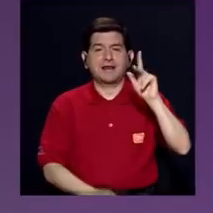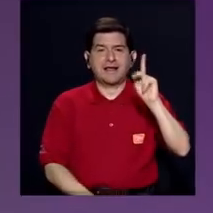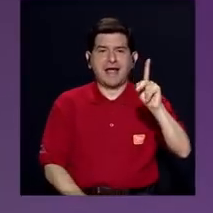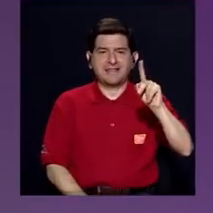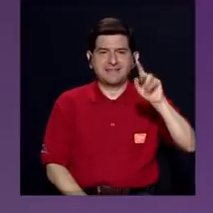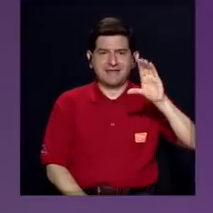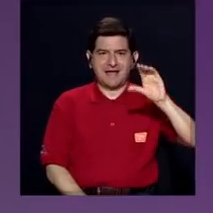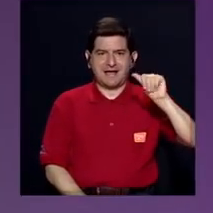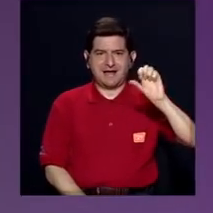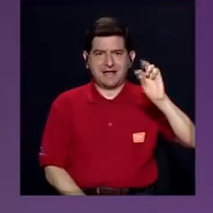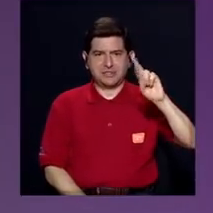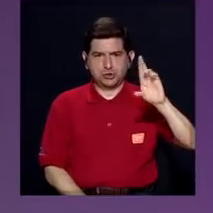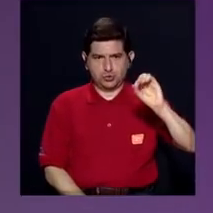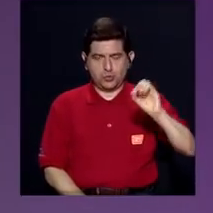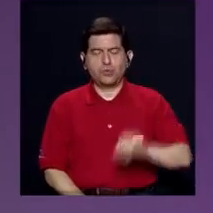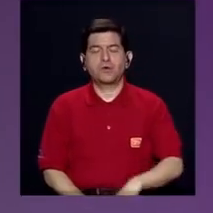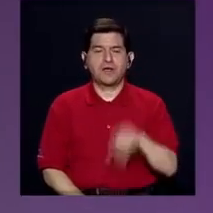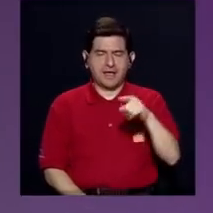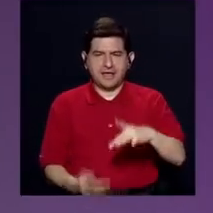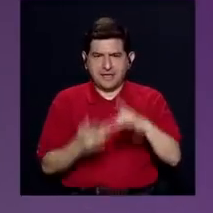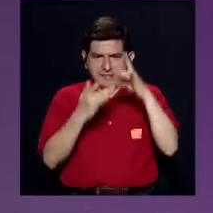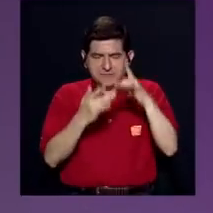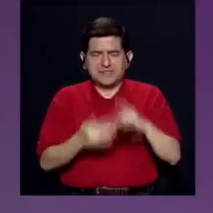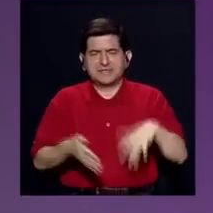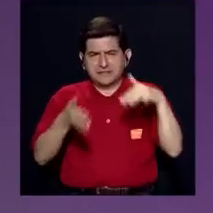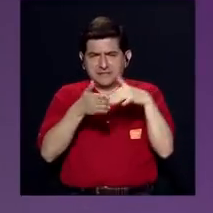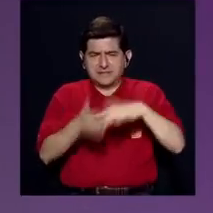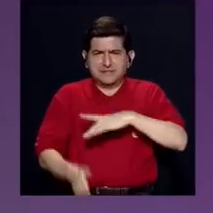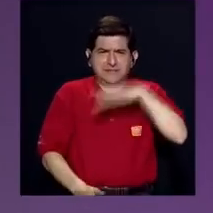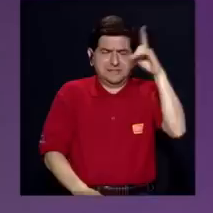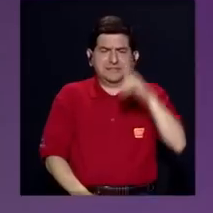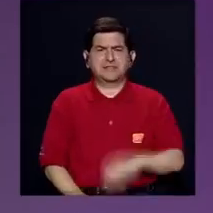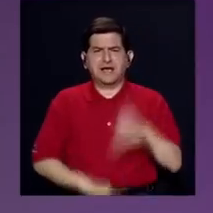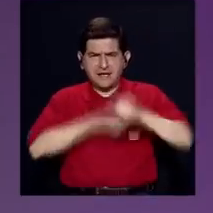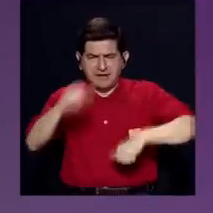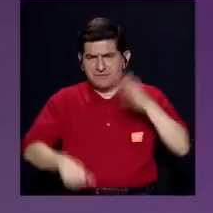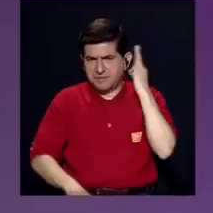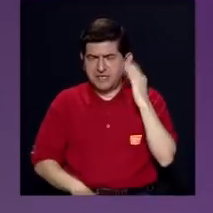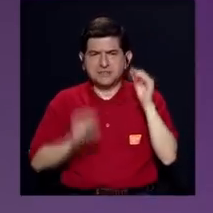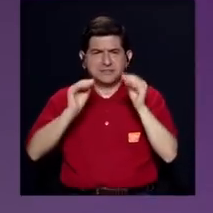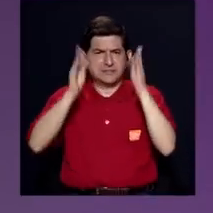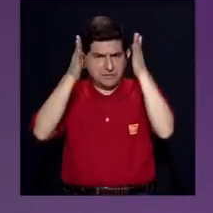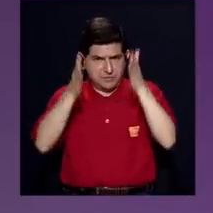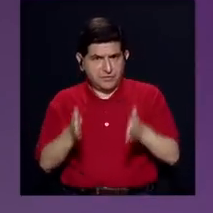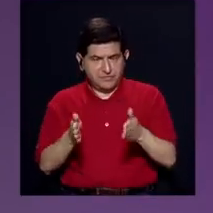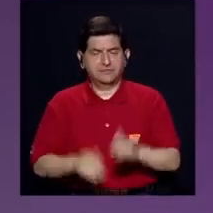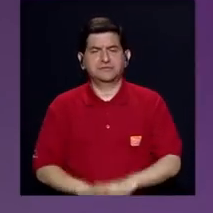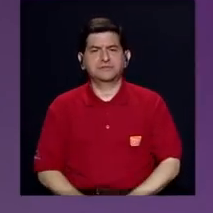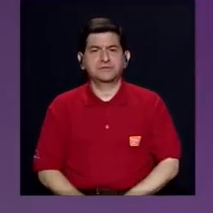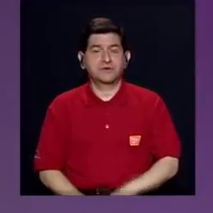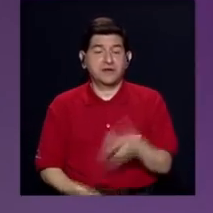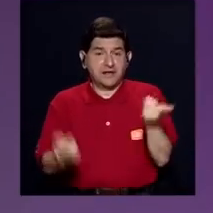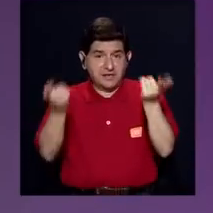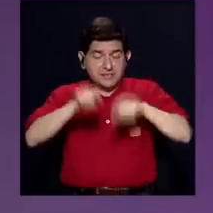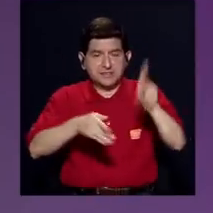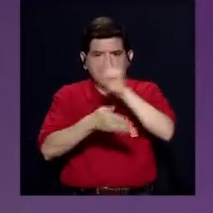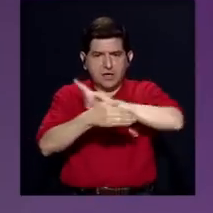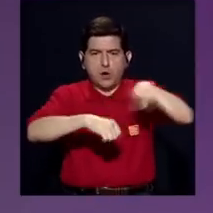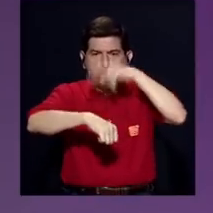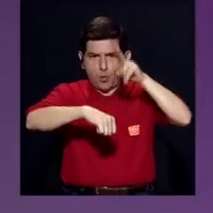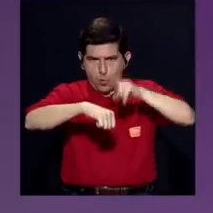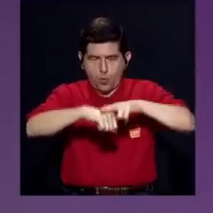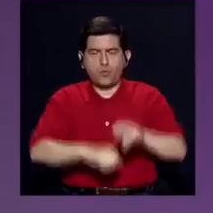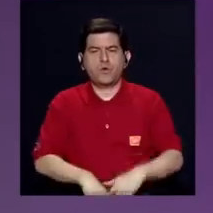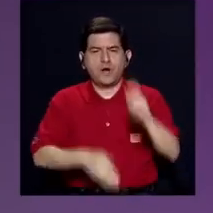castro quien es teólogo feminista es también docente de la universidad nacional